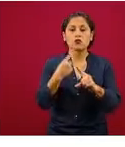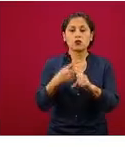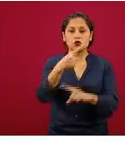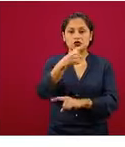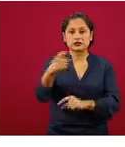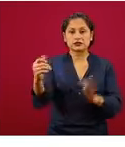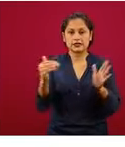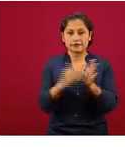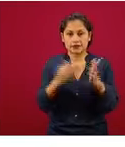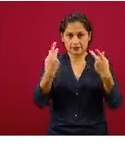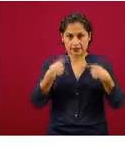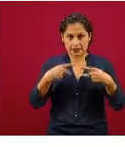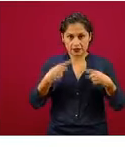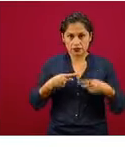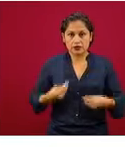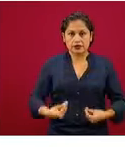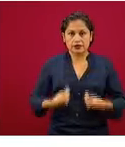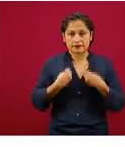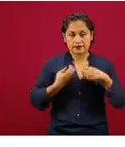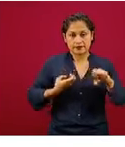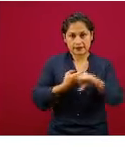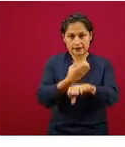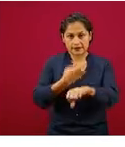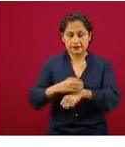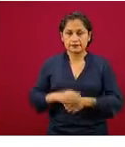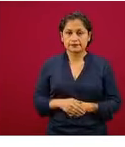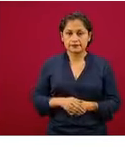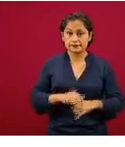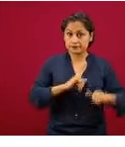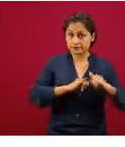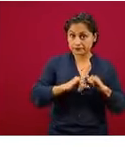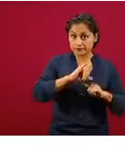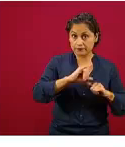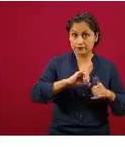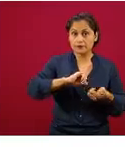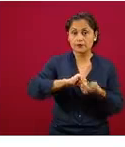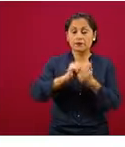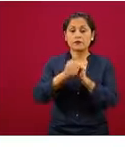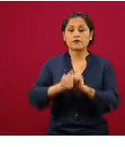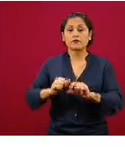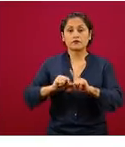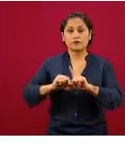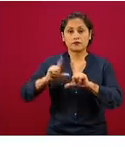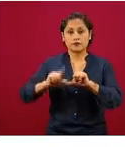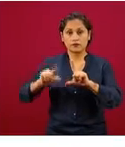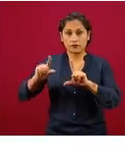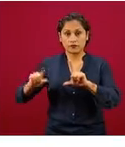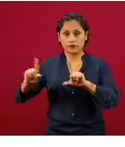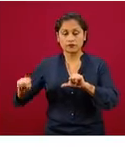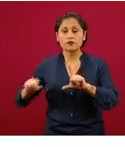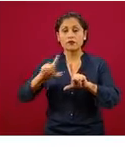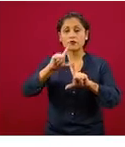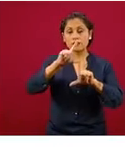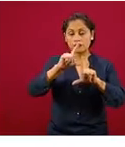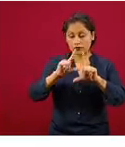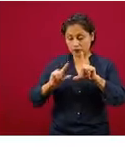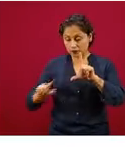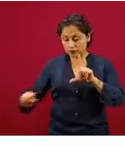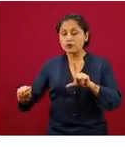habitantes. En la siguiente diapositiva veremos esta misma distribución con el orden descendente de las entidades